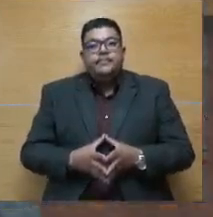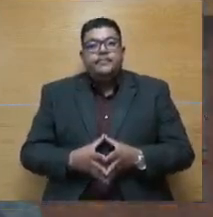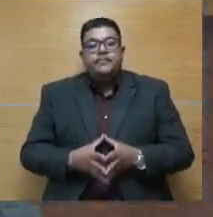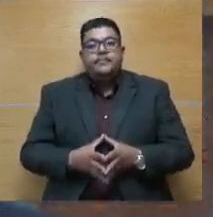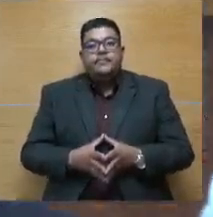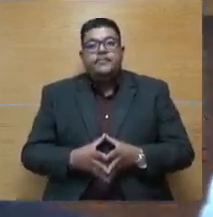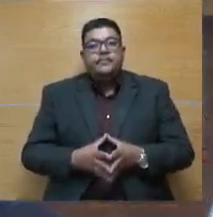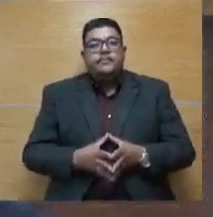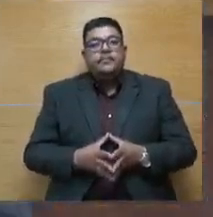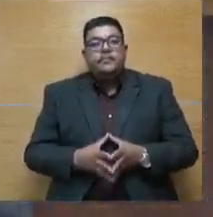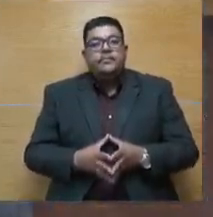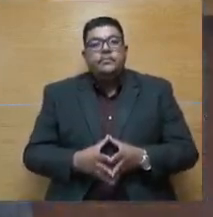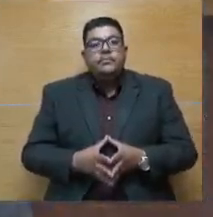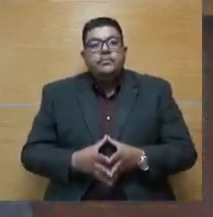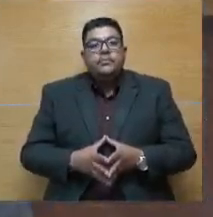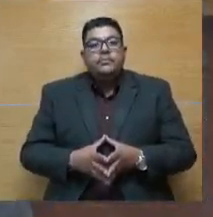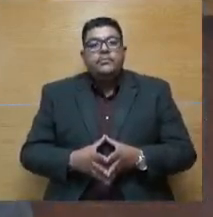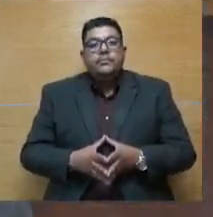favor